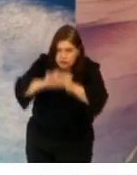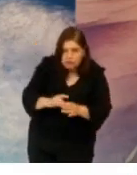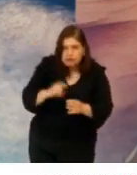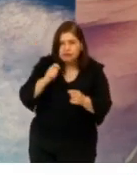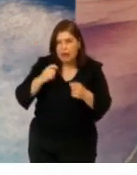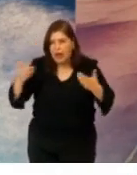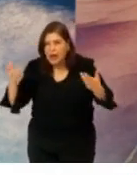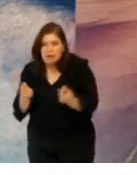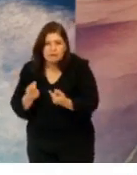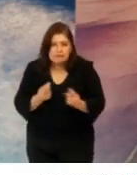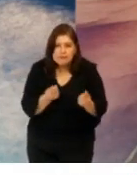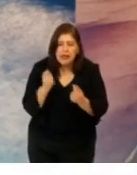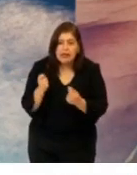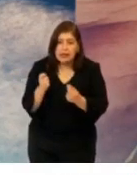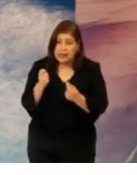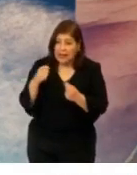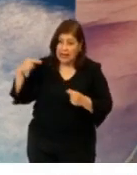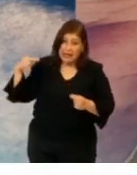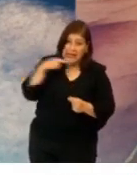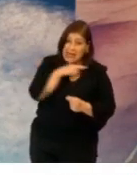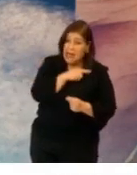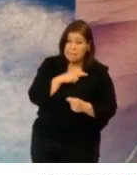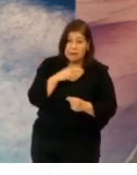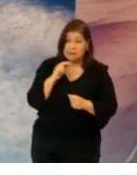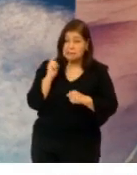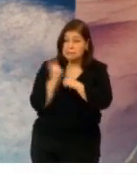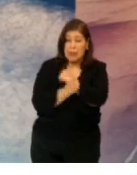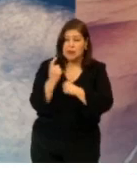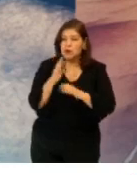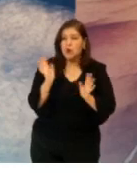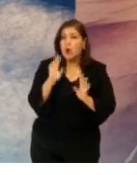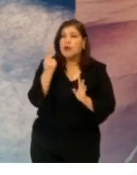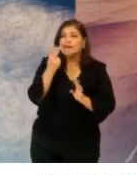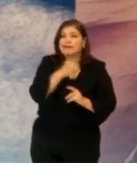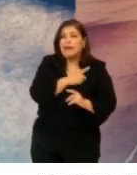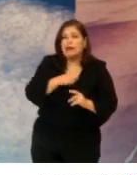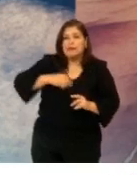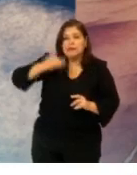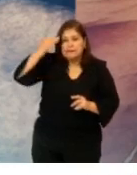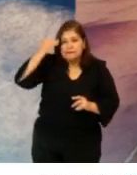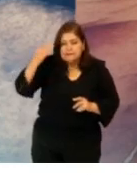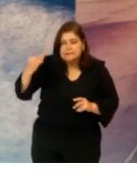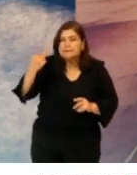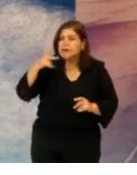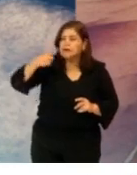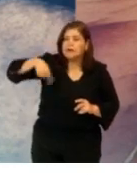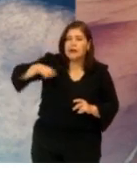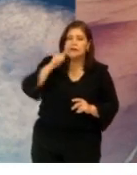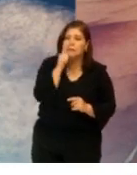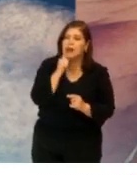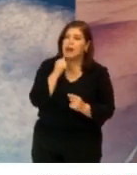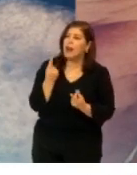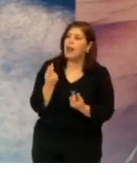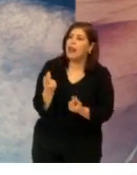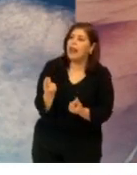los conceptos llevan tiempo. Y nos hemos vuelto seres de una época impaciente,